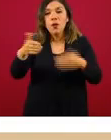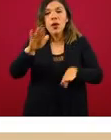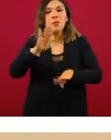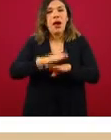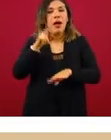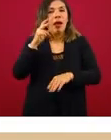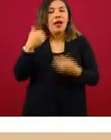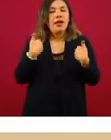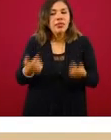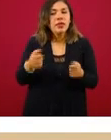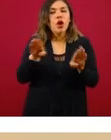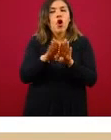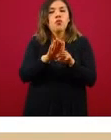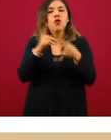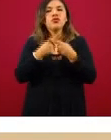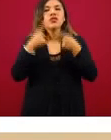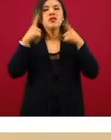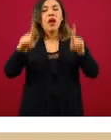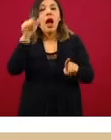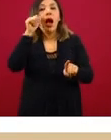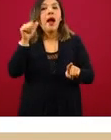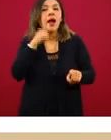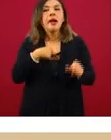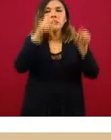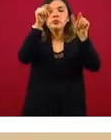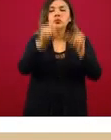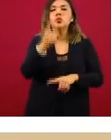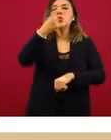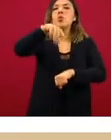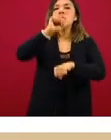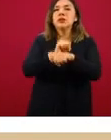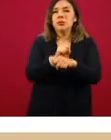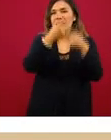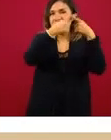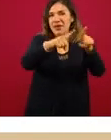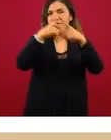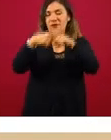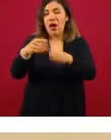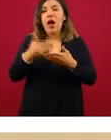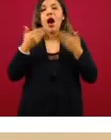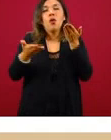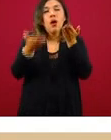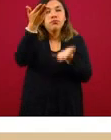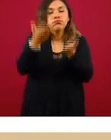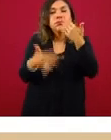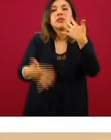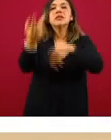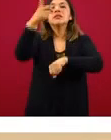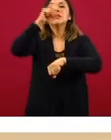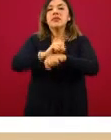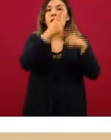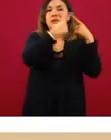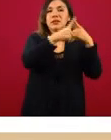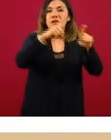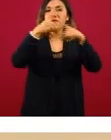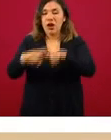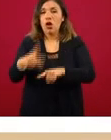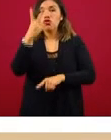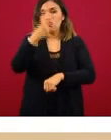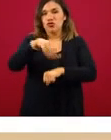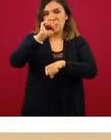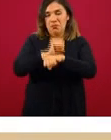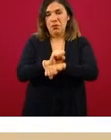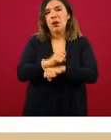más la diferencia, hasta ayer la presentábamos con una semana de diferencia, ahora la estamos presentando con 15 días de diferencia, es decir, 2